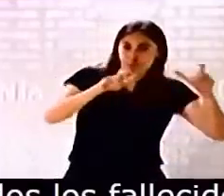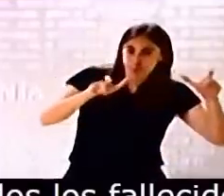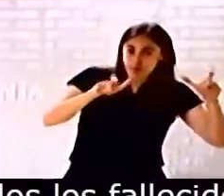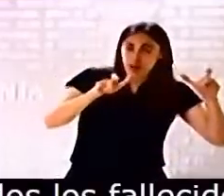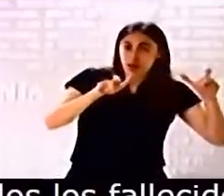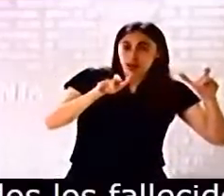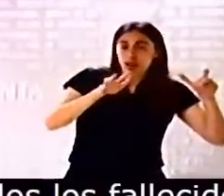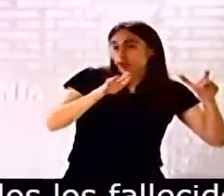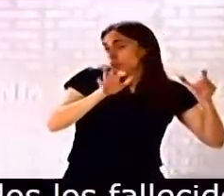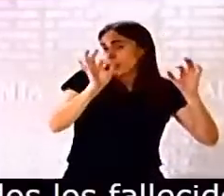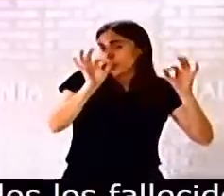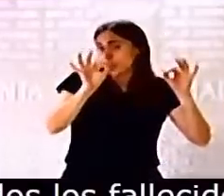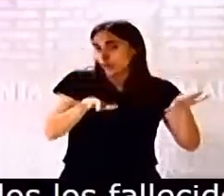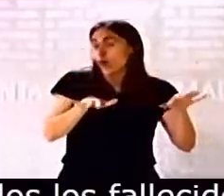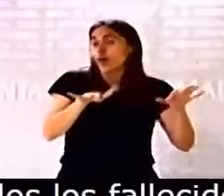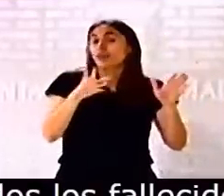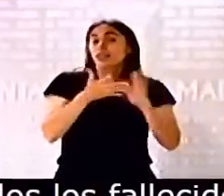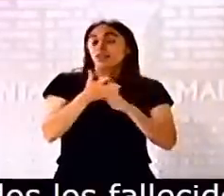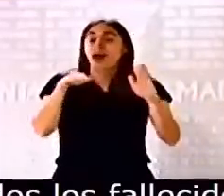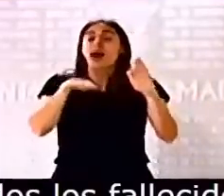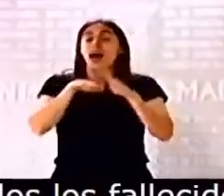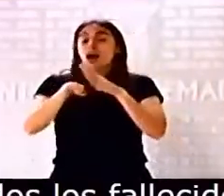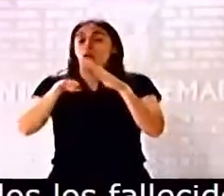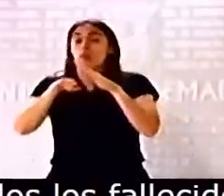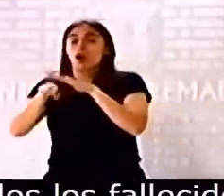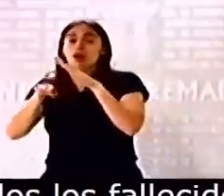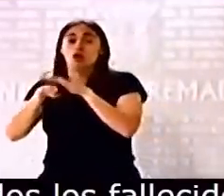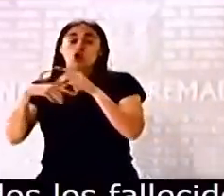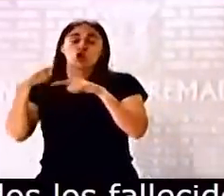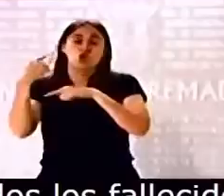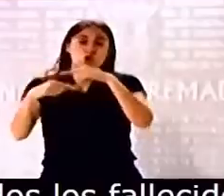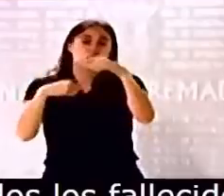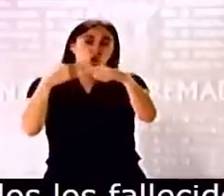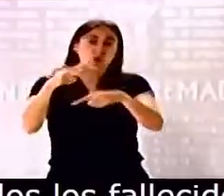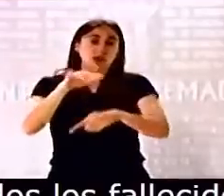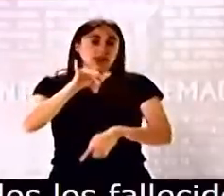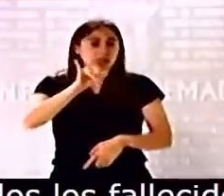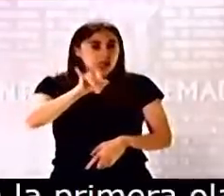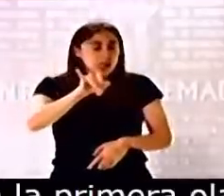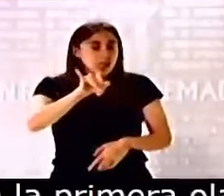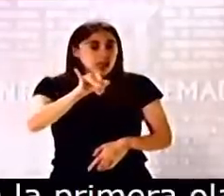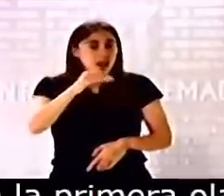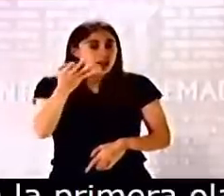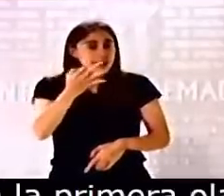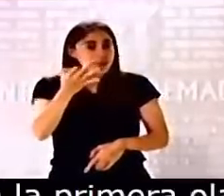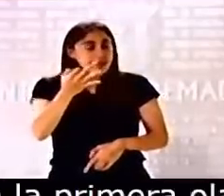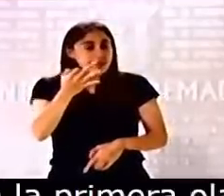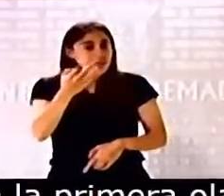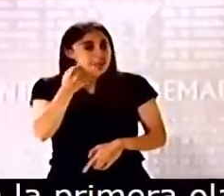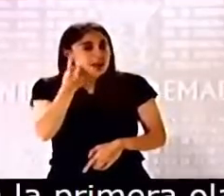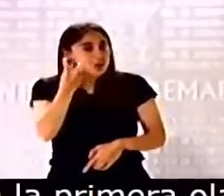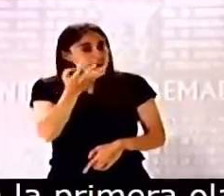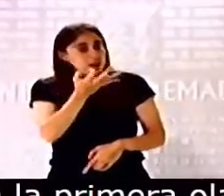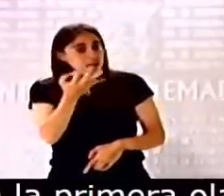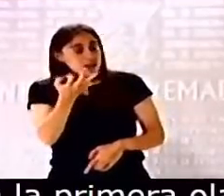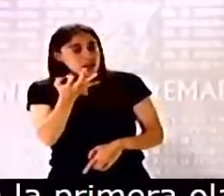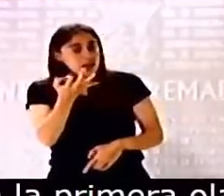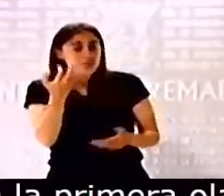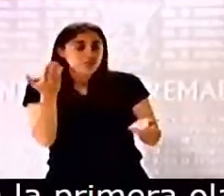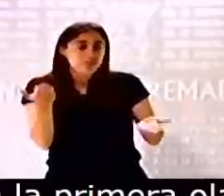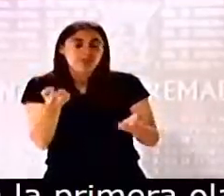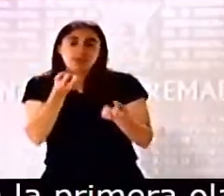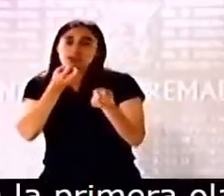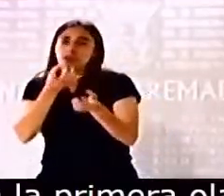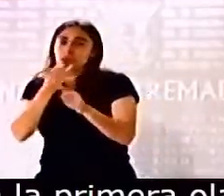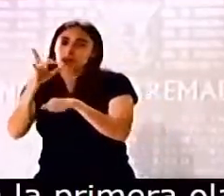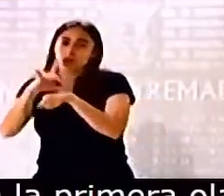¿Esos tienen que contar en el acumulado que tenemos todos los días? Pues las indicaciones por parte de epidemiología es que